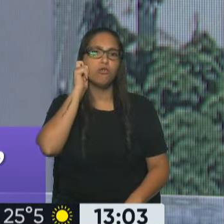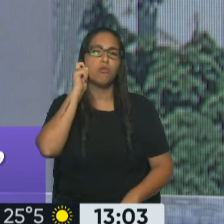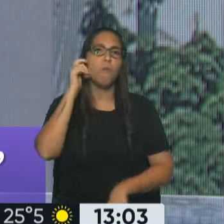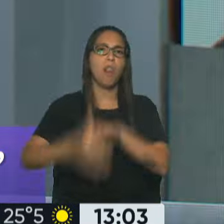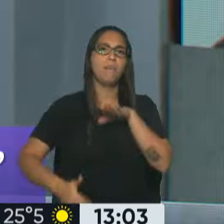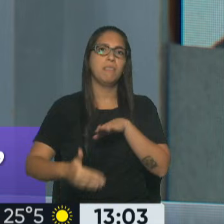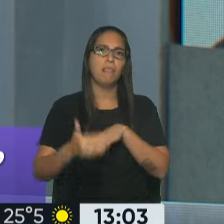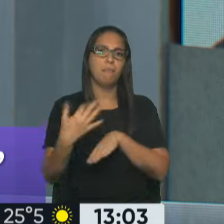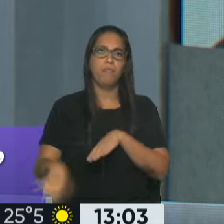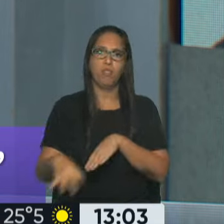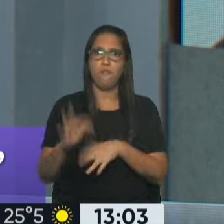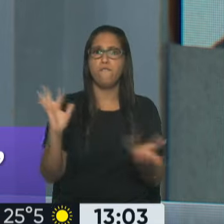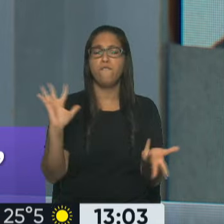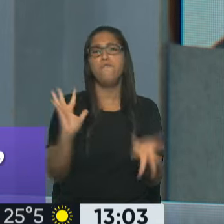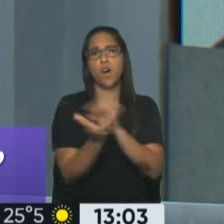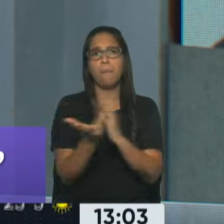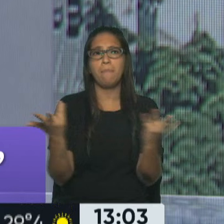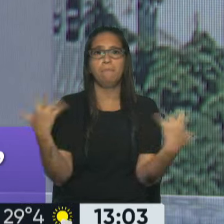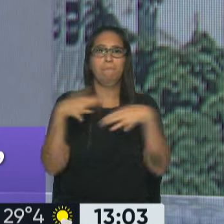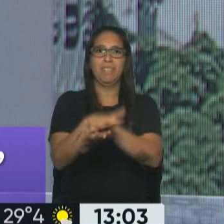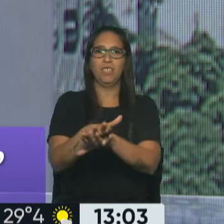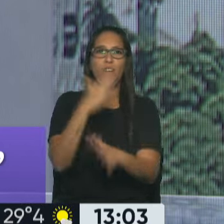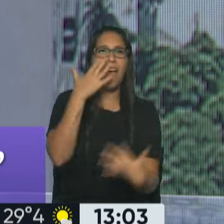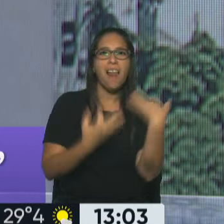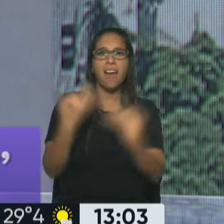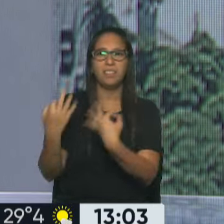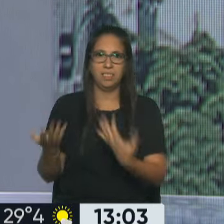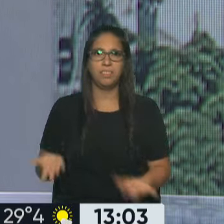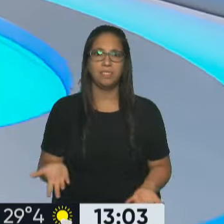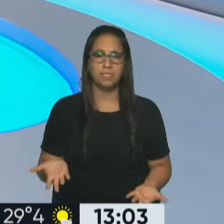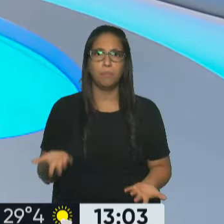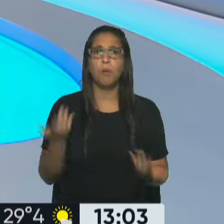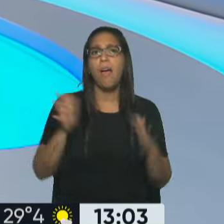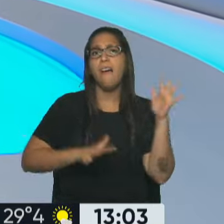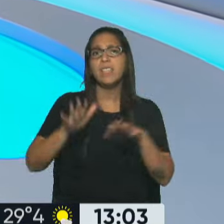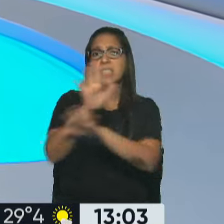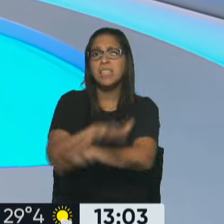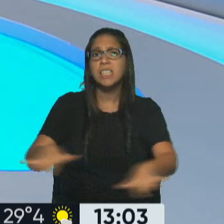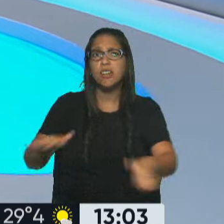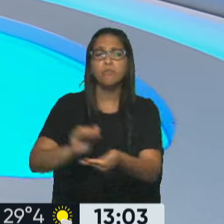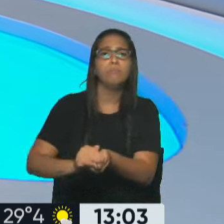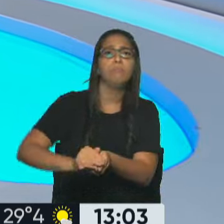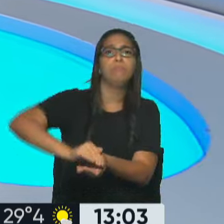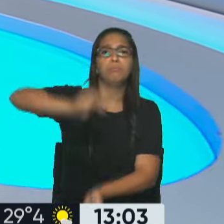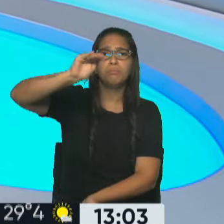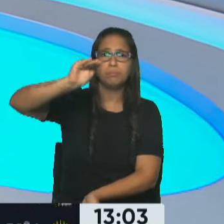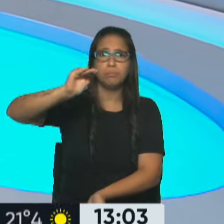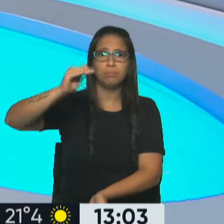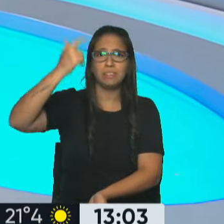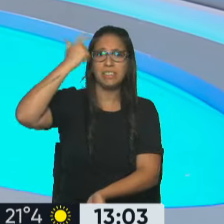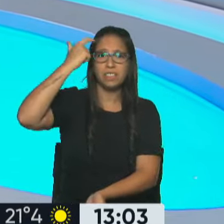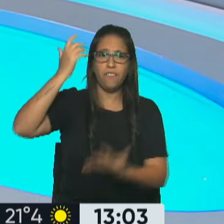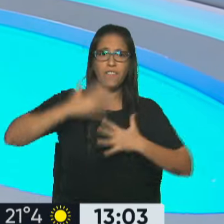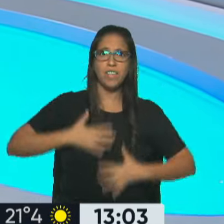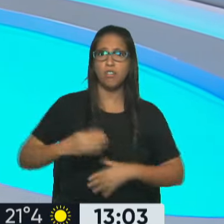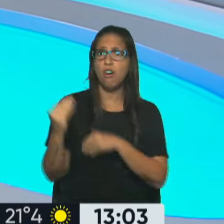límite para Con mí. un sistema mixto. Con un sistema mixto, claro, claro. Porque hay chicos que a lo mejor tuvieron un mal desarrollo psicofísico,